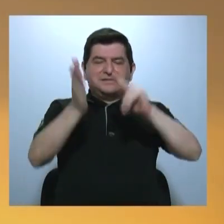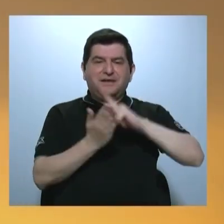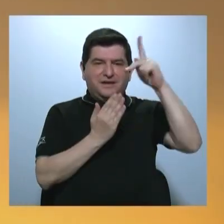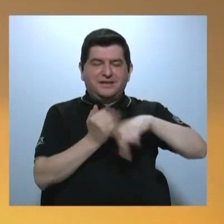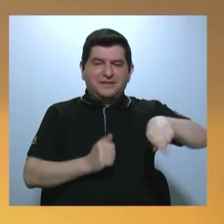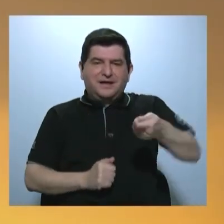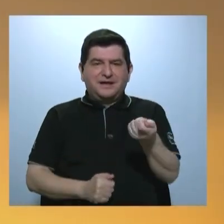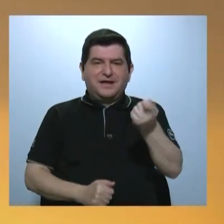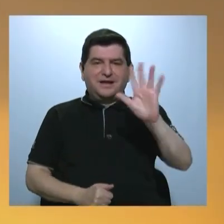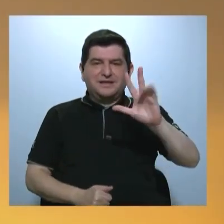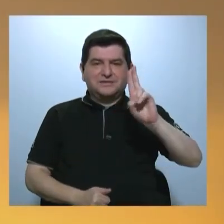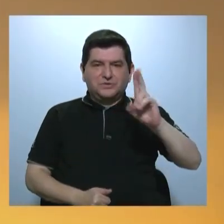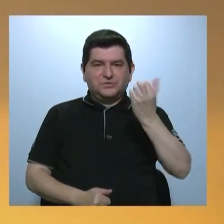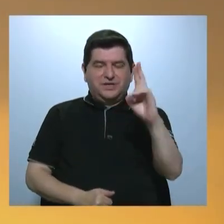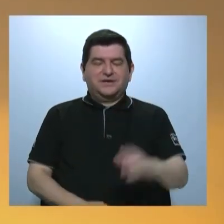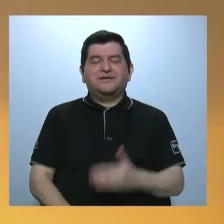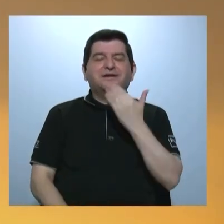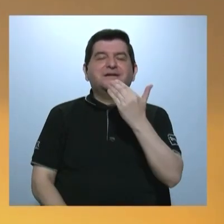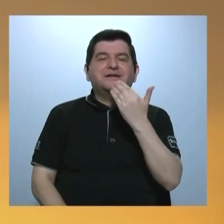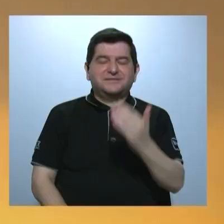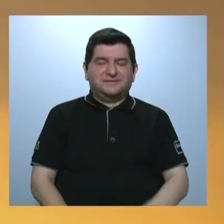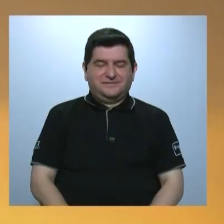15 UCR. Muchas gracias. Gracias a usted.